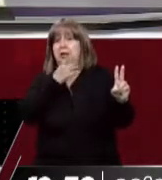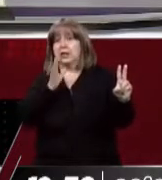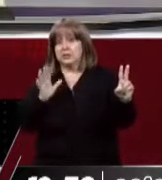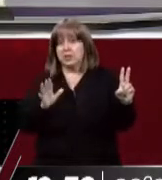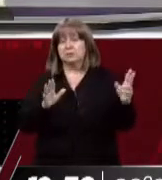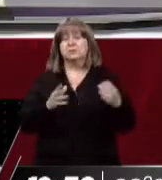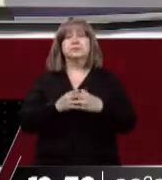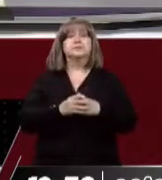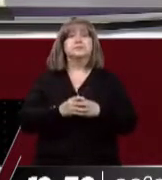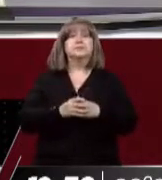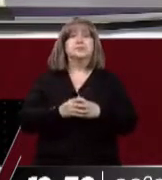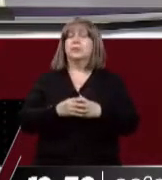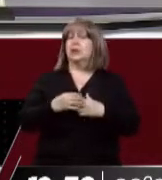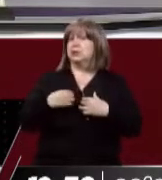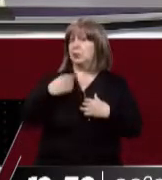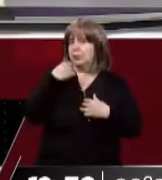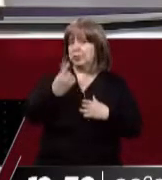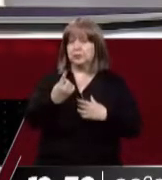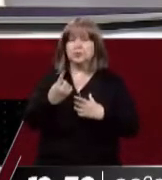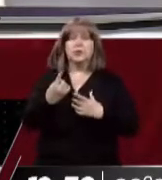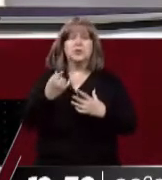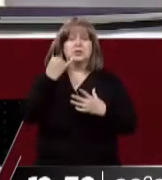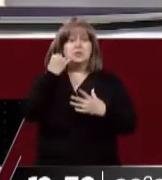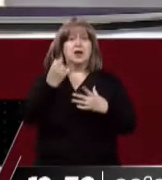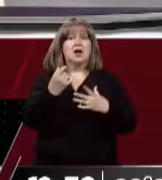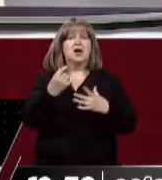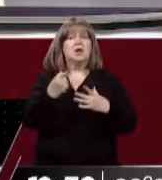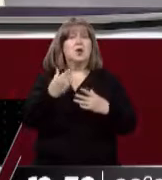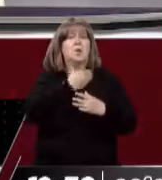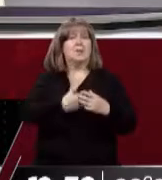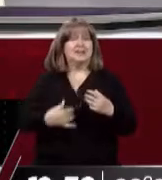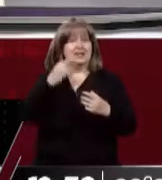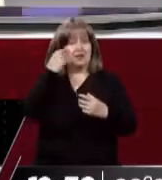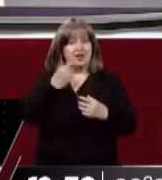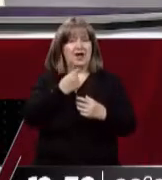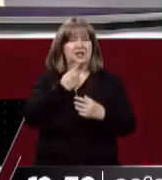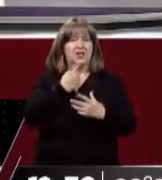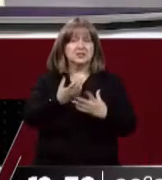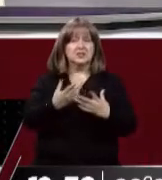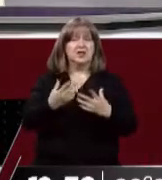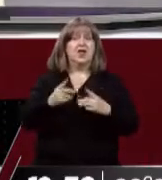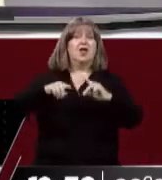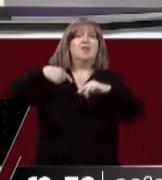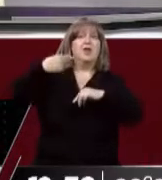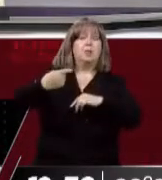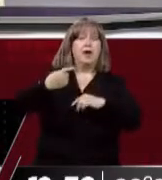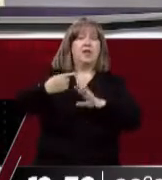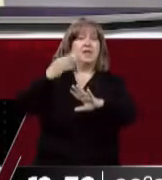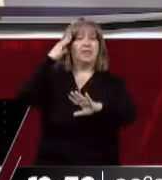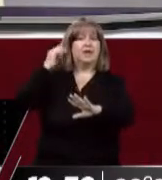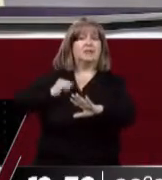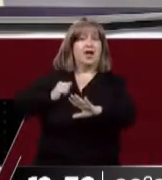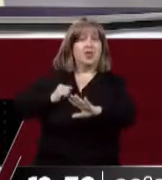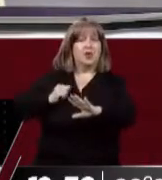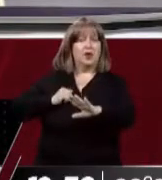era el presidente ahora ahí hace un análisis alberto fernández que es criticable porque él dice después de la dictadura casi no hubo